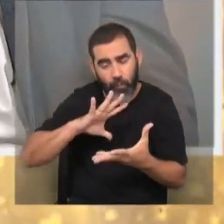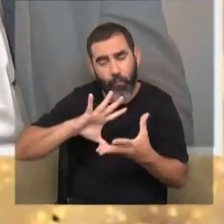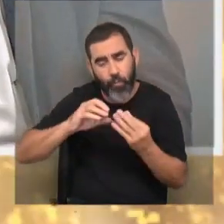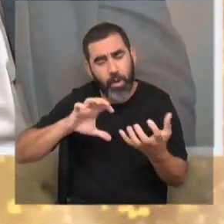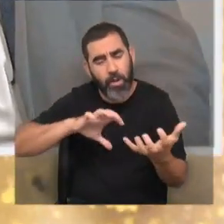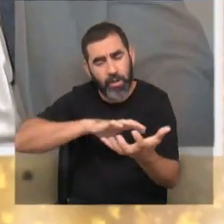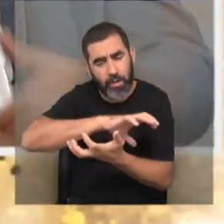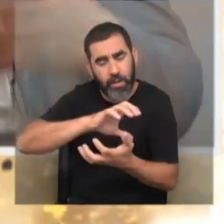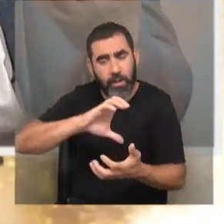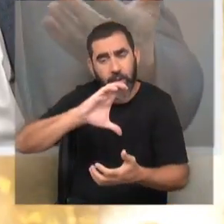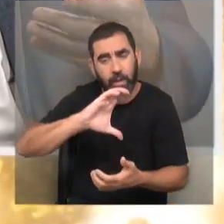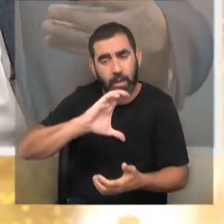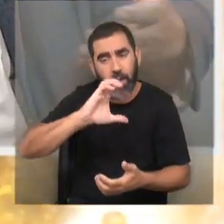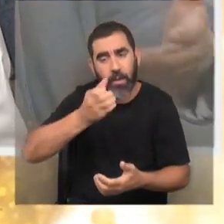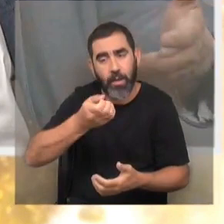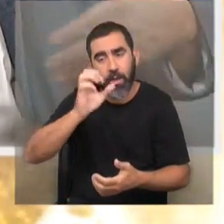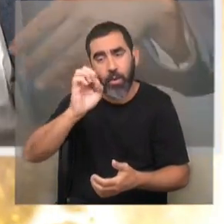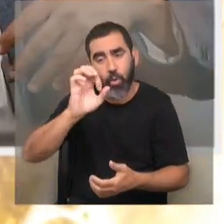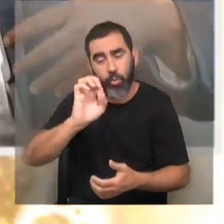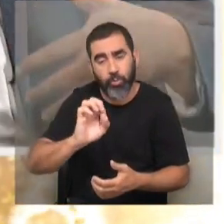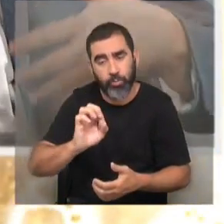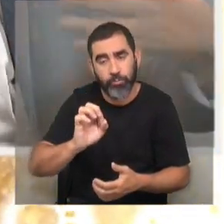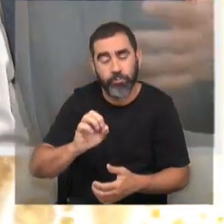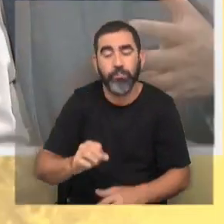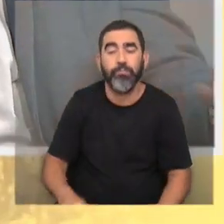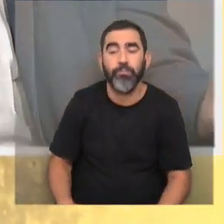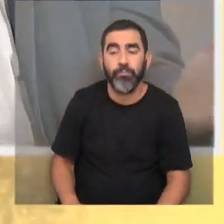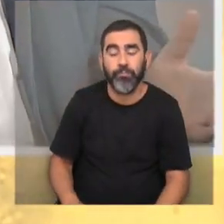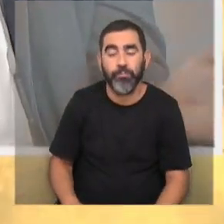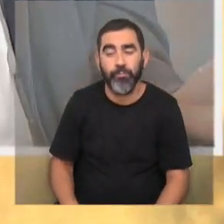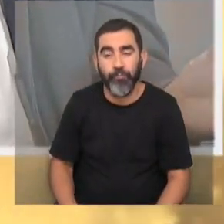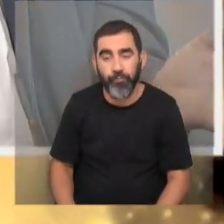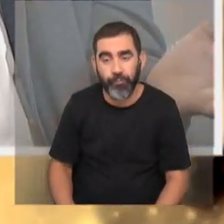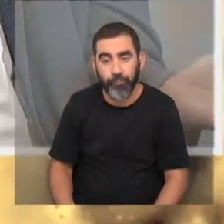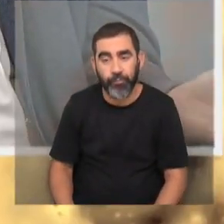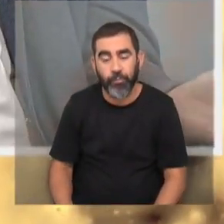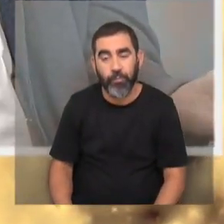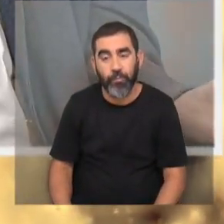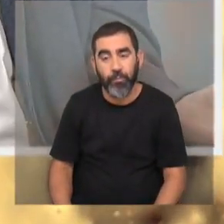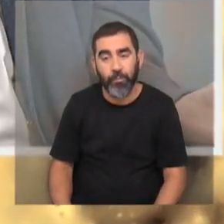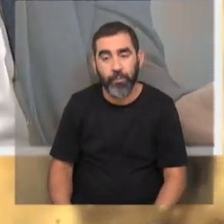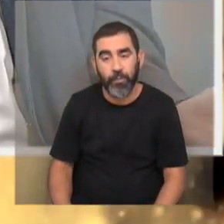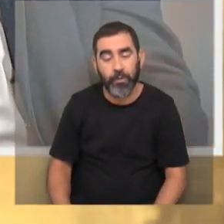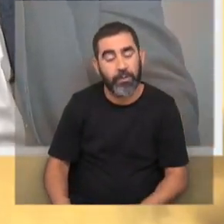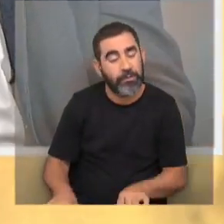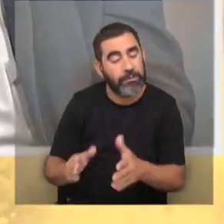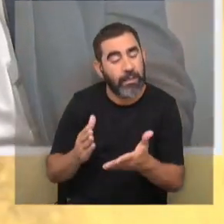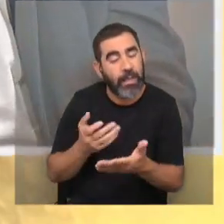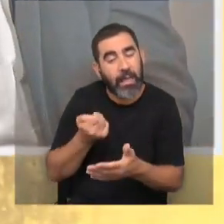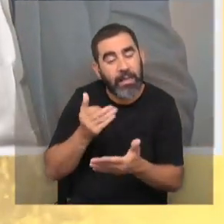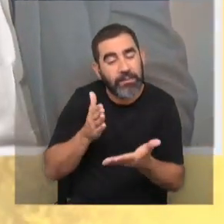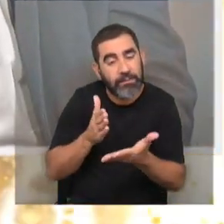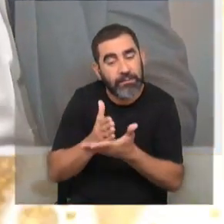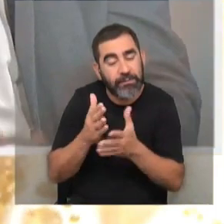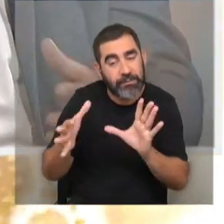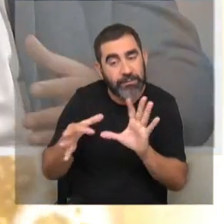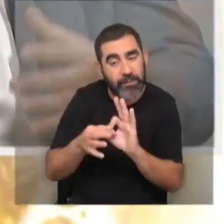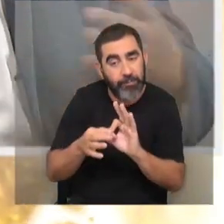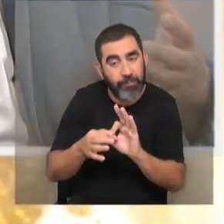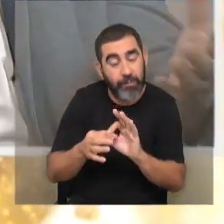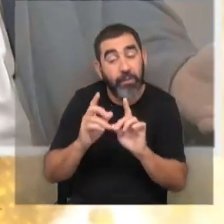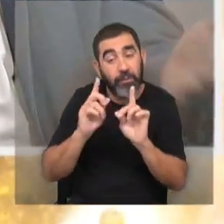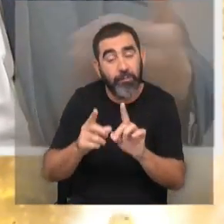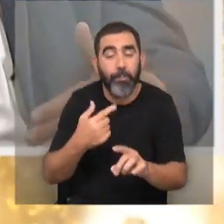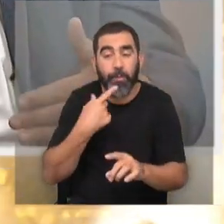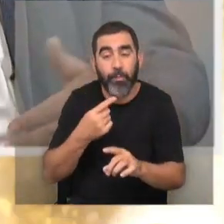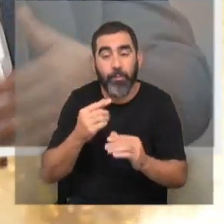¿sí? Hay formas que se miden en la física, la entropía, la complejidad del sistema, que generalmente están relacionadas, ¿sí? Y también está